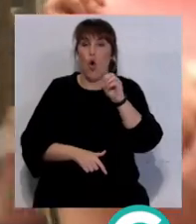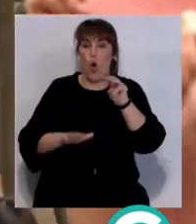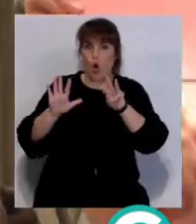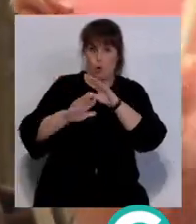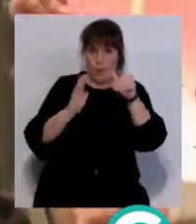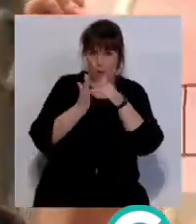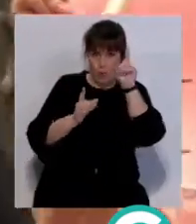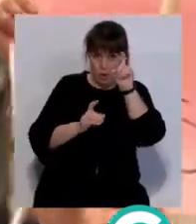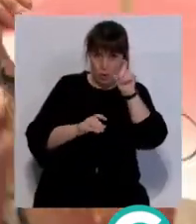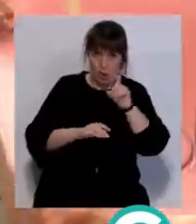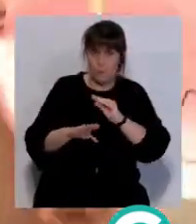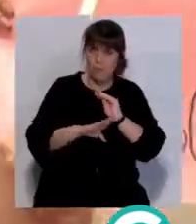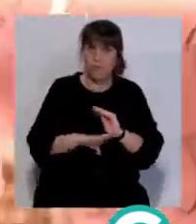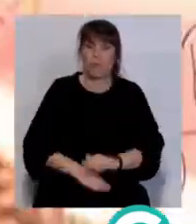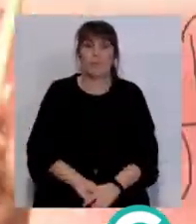profesores.